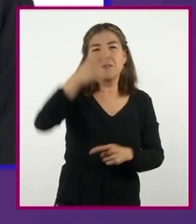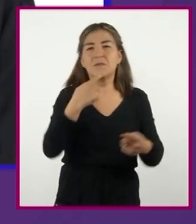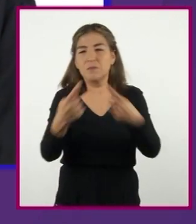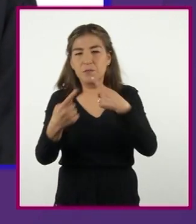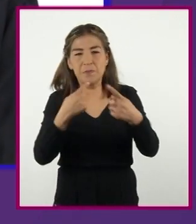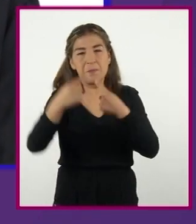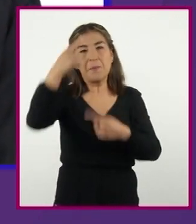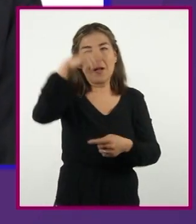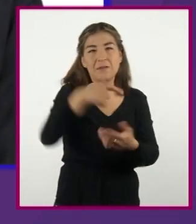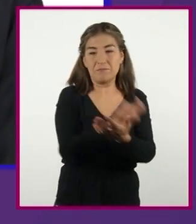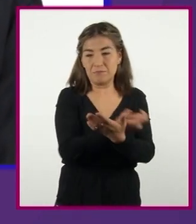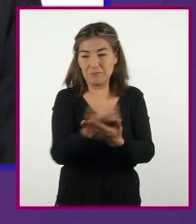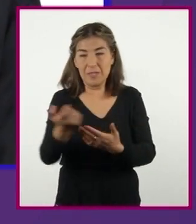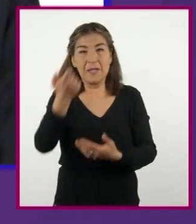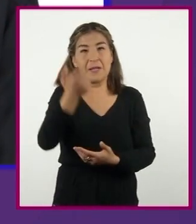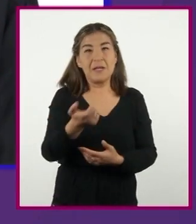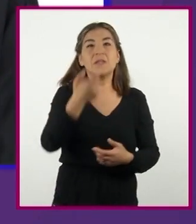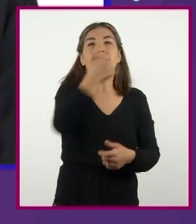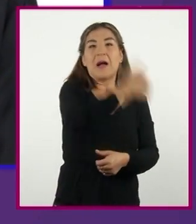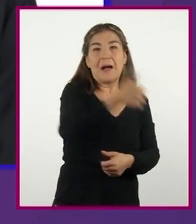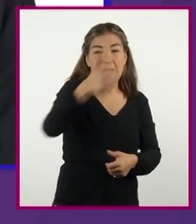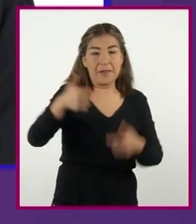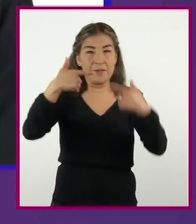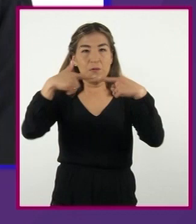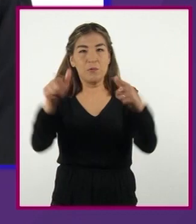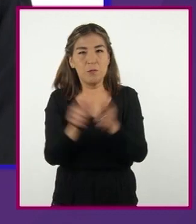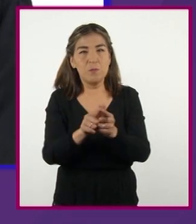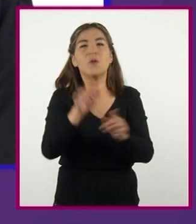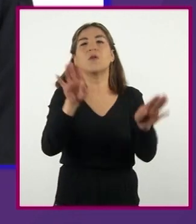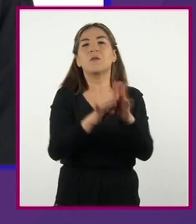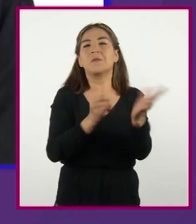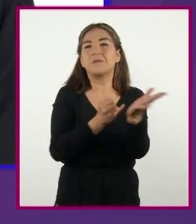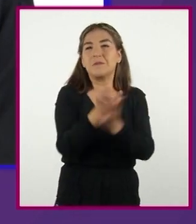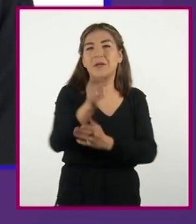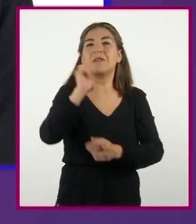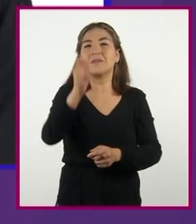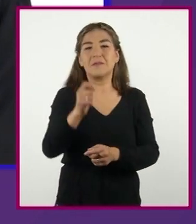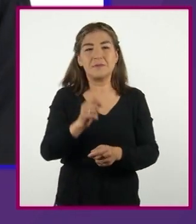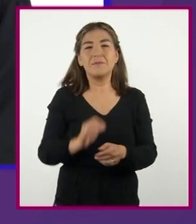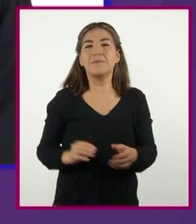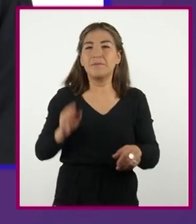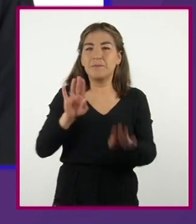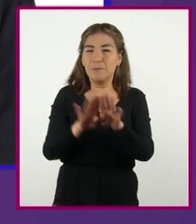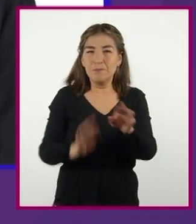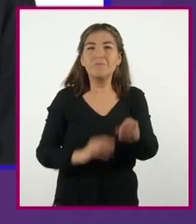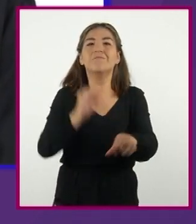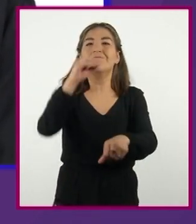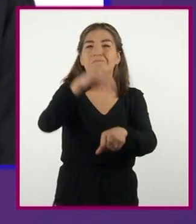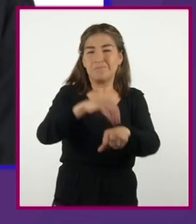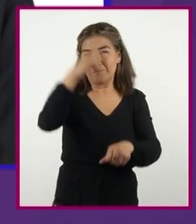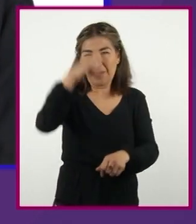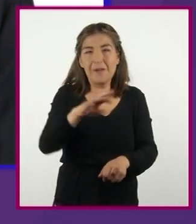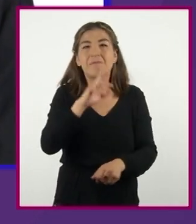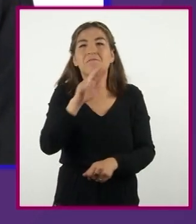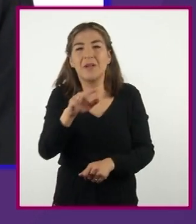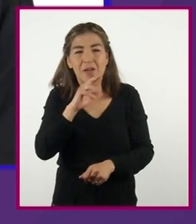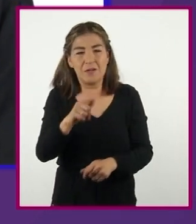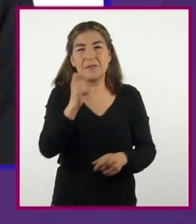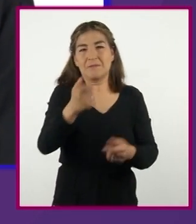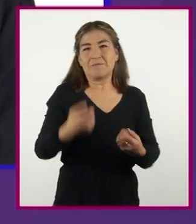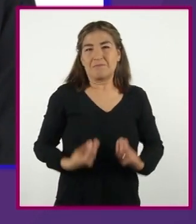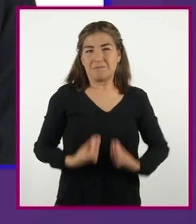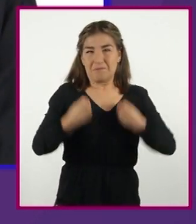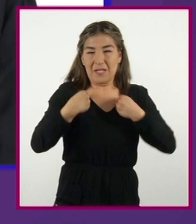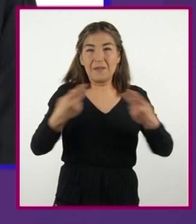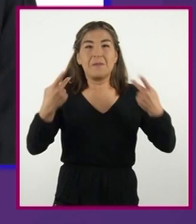la ganancia económica de ciertos grupos hacia decisiones que contribuyan a la mejoría en las condiciones de vida de